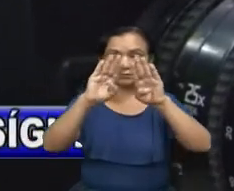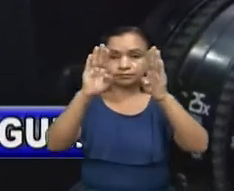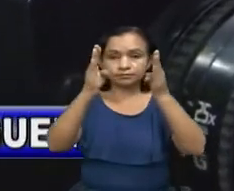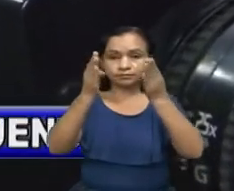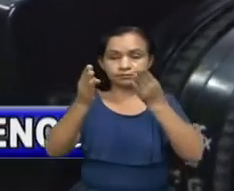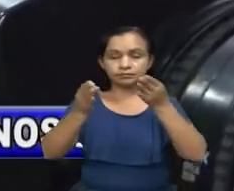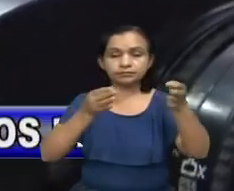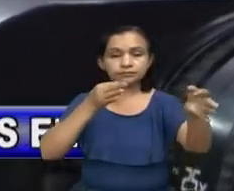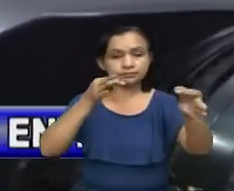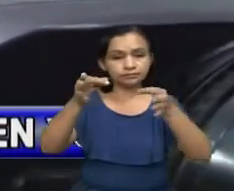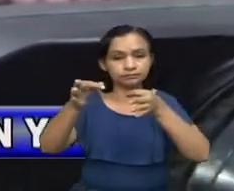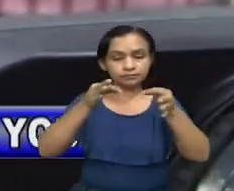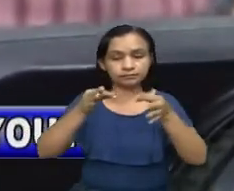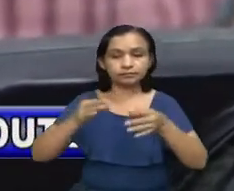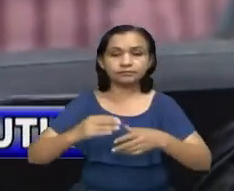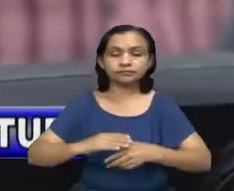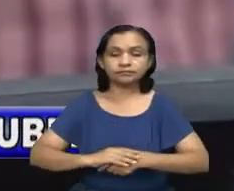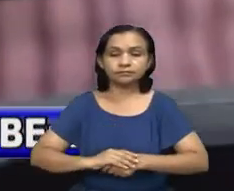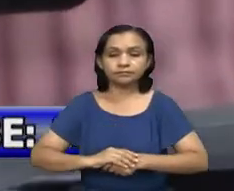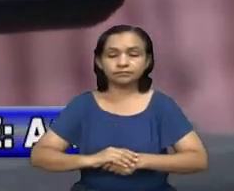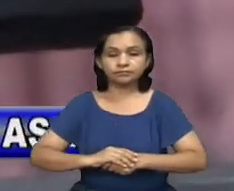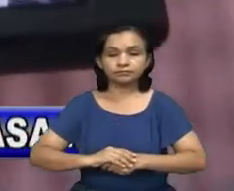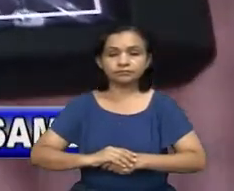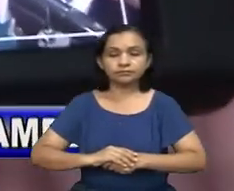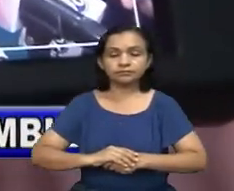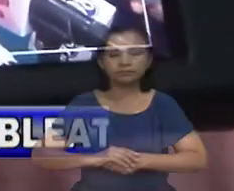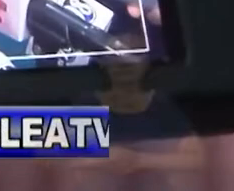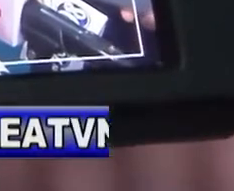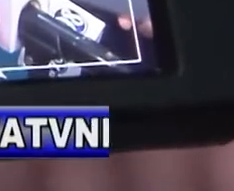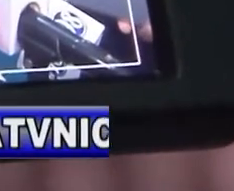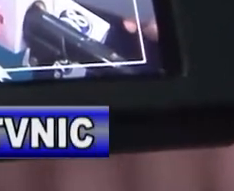para el canal parlamentario, les informó Vanessa Paz.